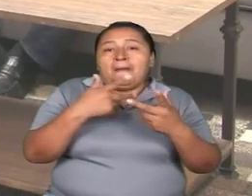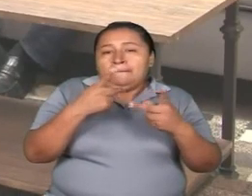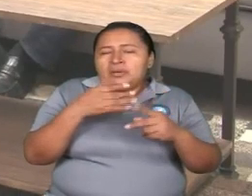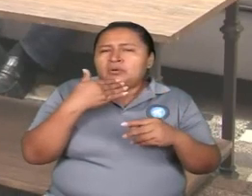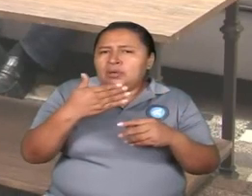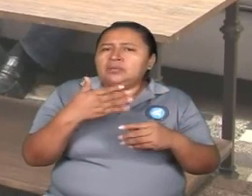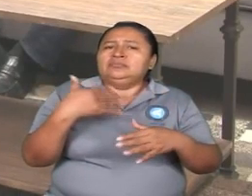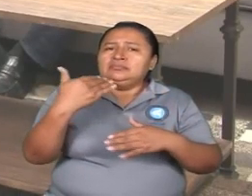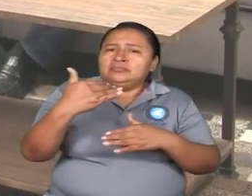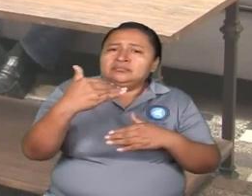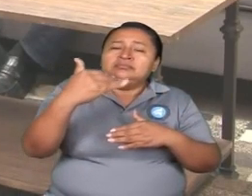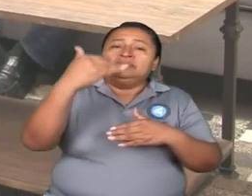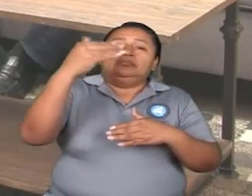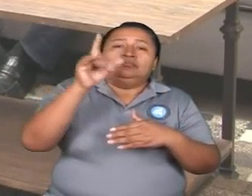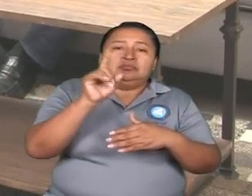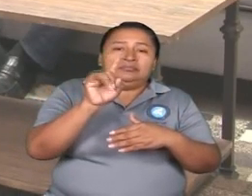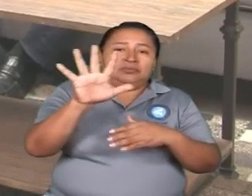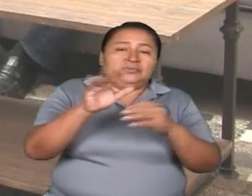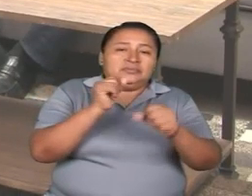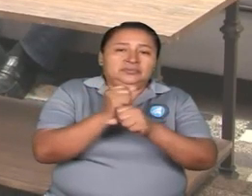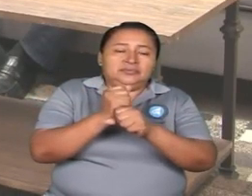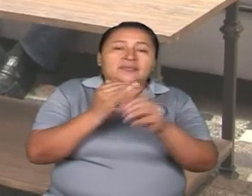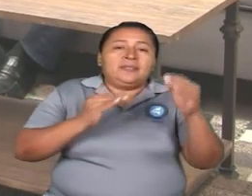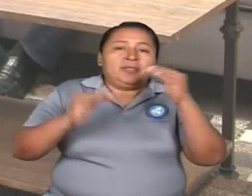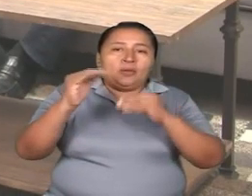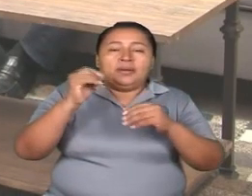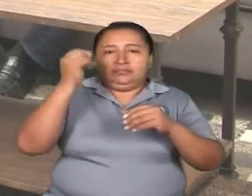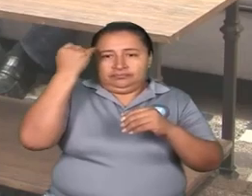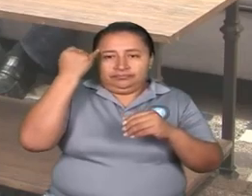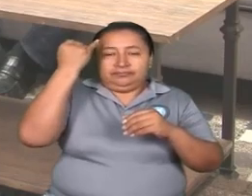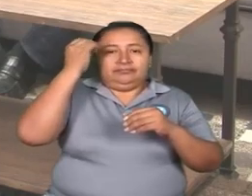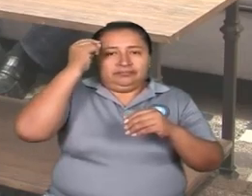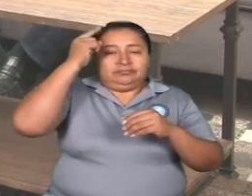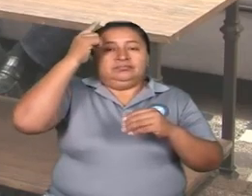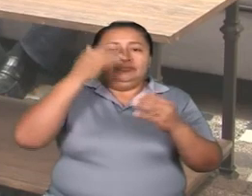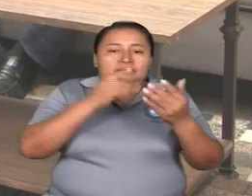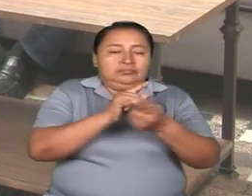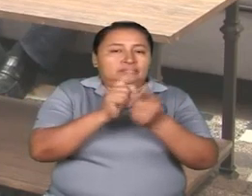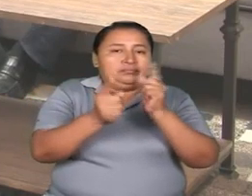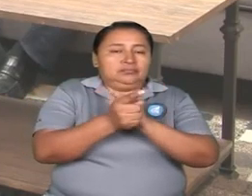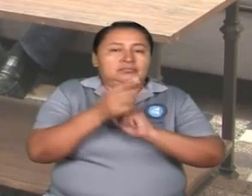que llegue a la adolescencia más, con más madurez, con más